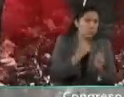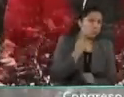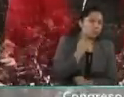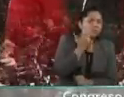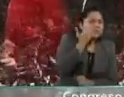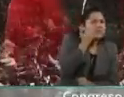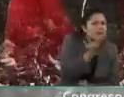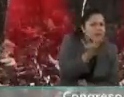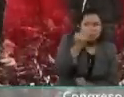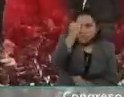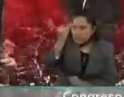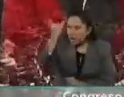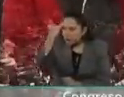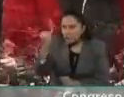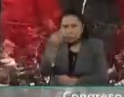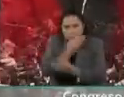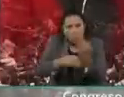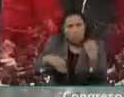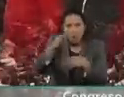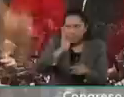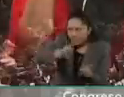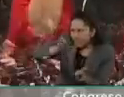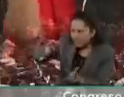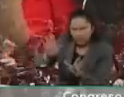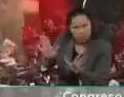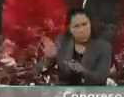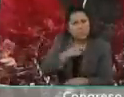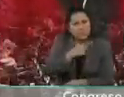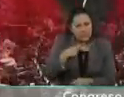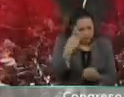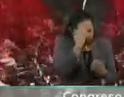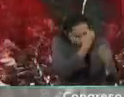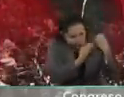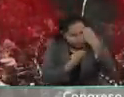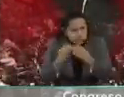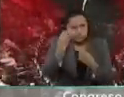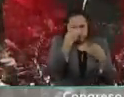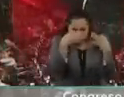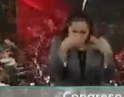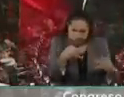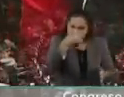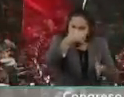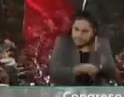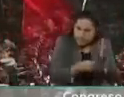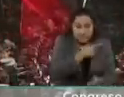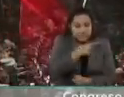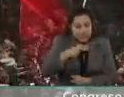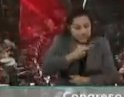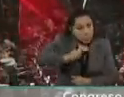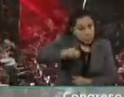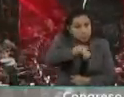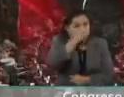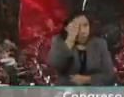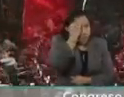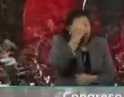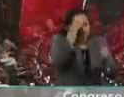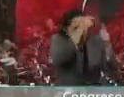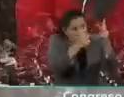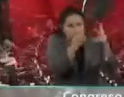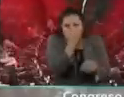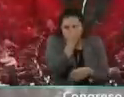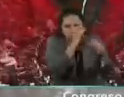México, digna, una fuerza crítica, vigilante y congruente con nuestros principios